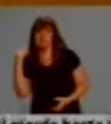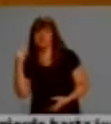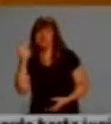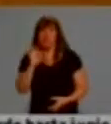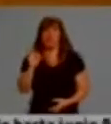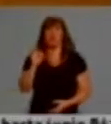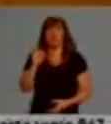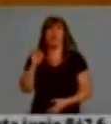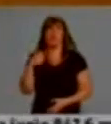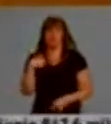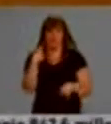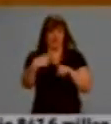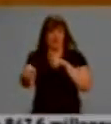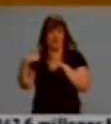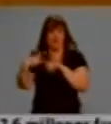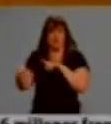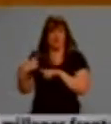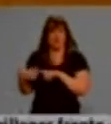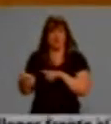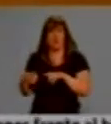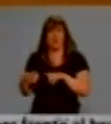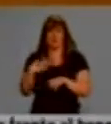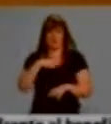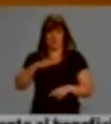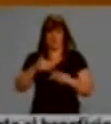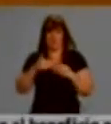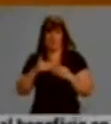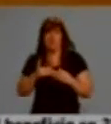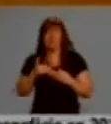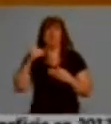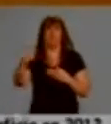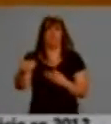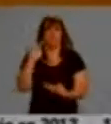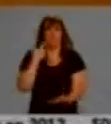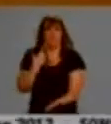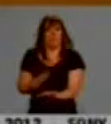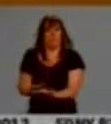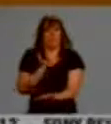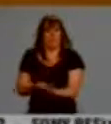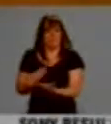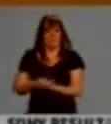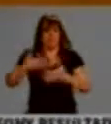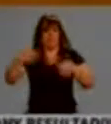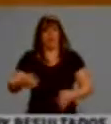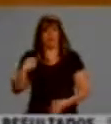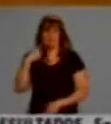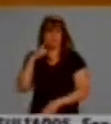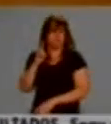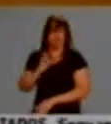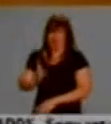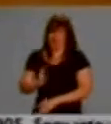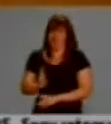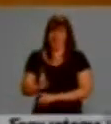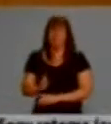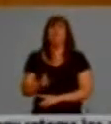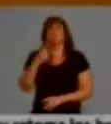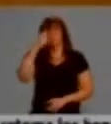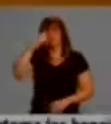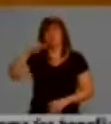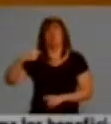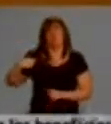si usted desmiente algo que el día de mañana se pueda probar como cierto, ya sabe usted